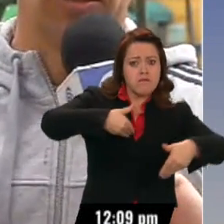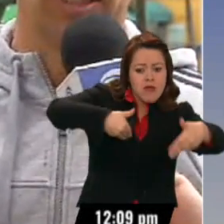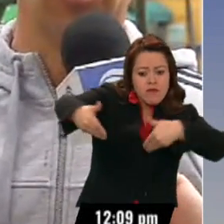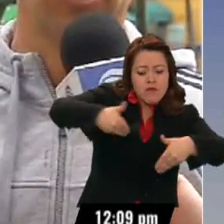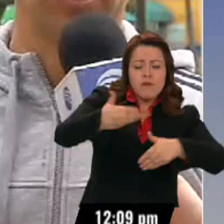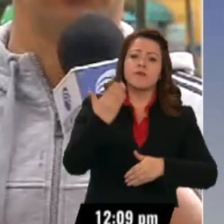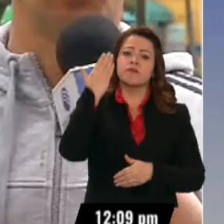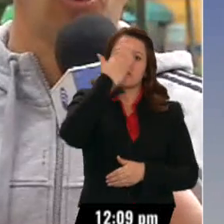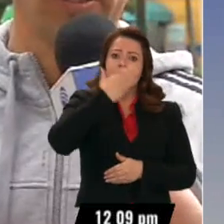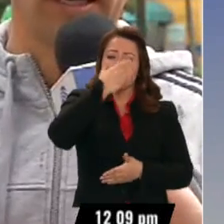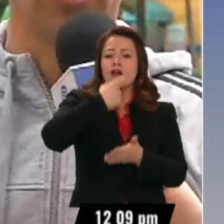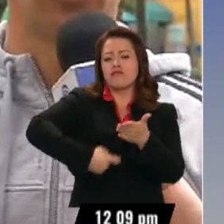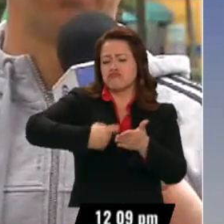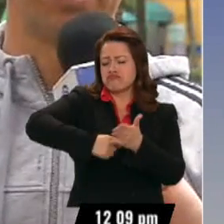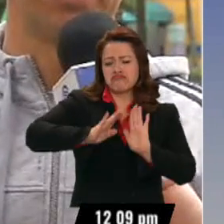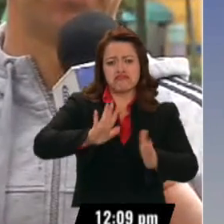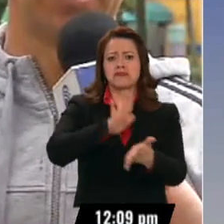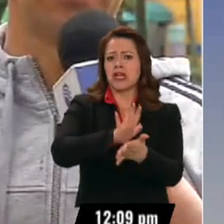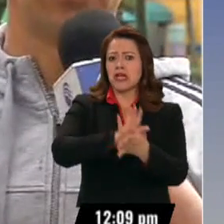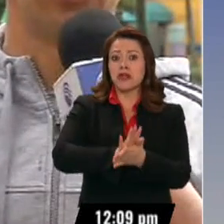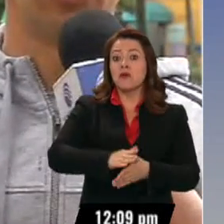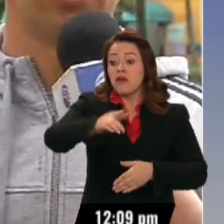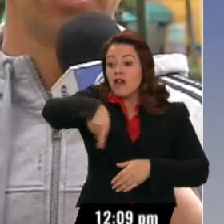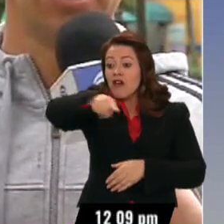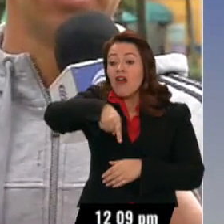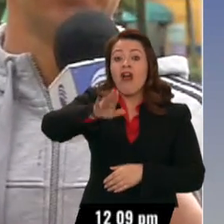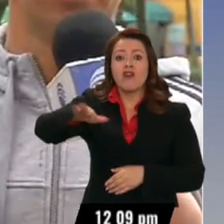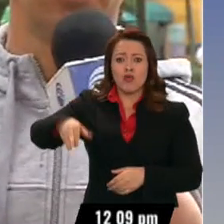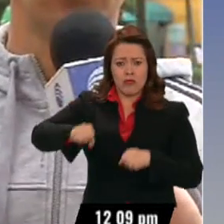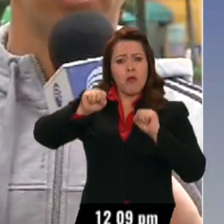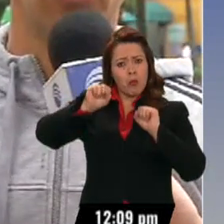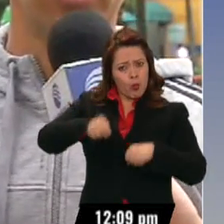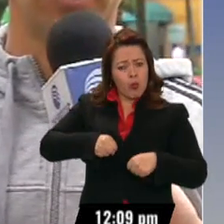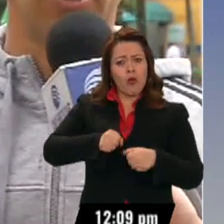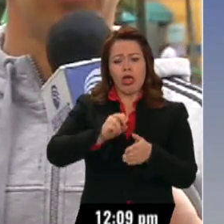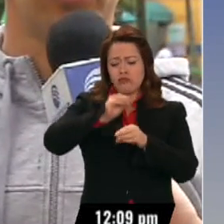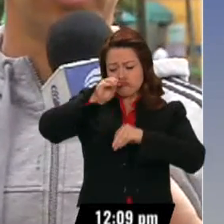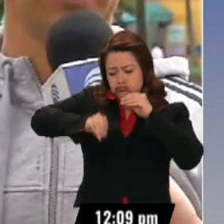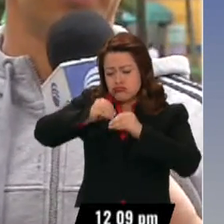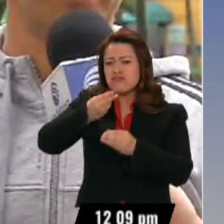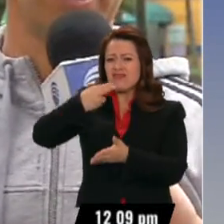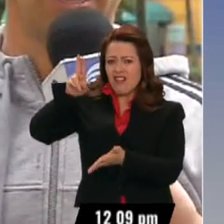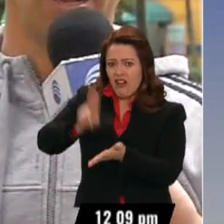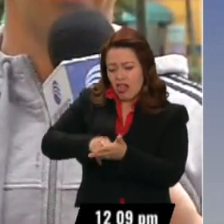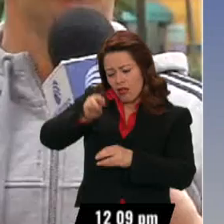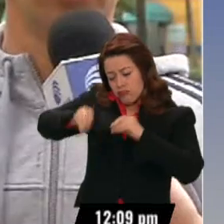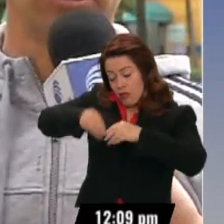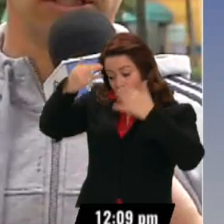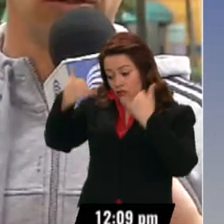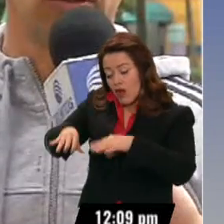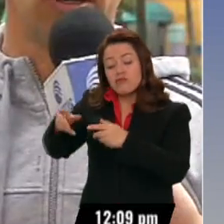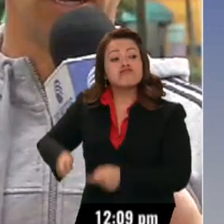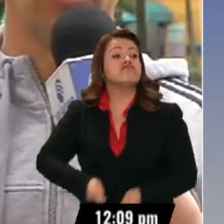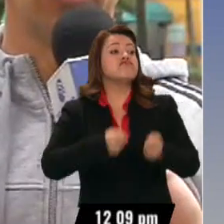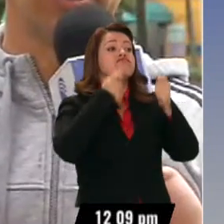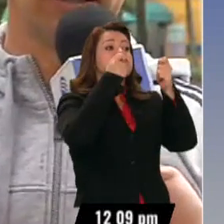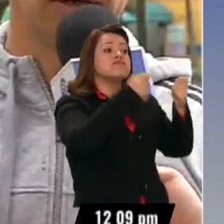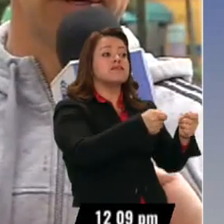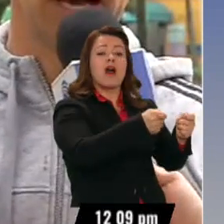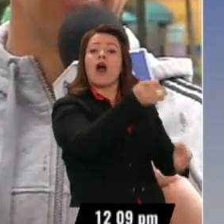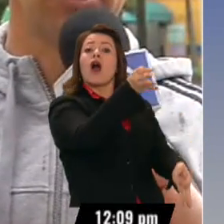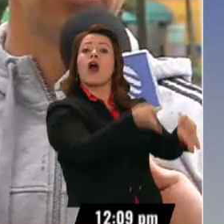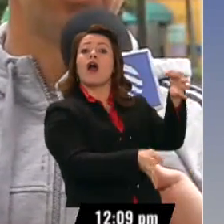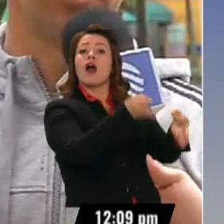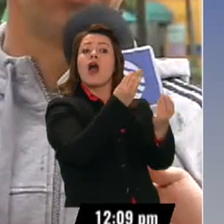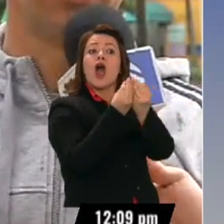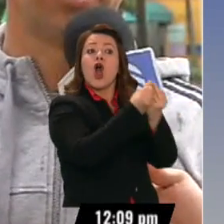Ellos, digo, los antioqueños, tienen todo el derecho de presentar esa acción, y si el Consejo de Estado determina algo distinto a lo